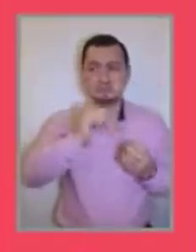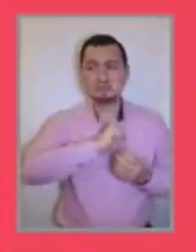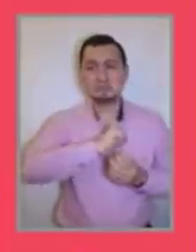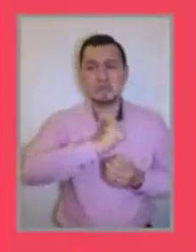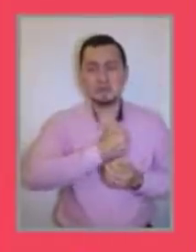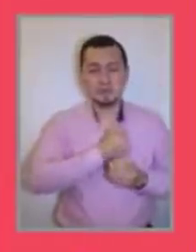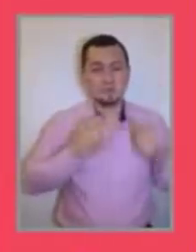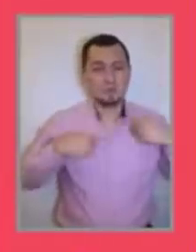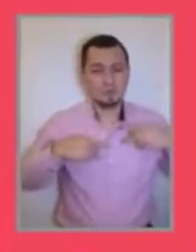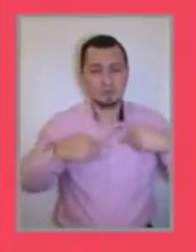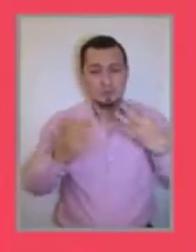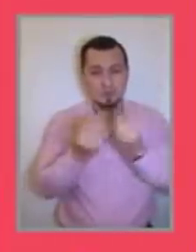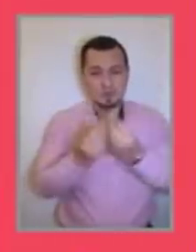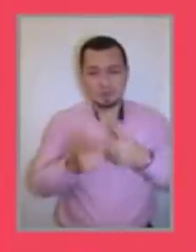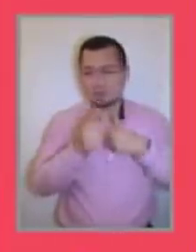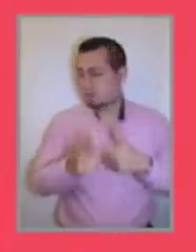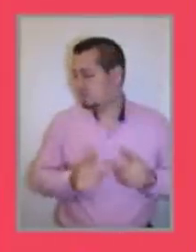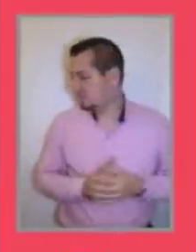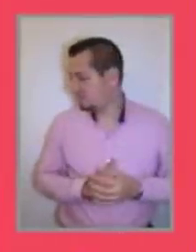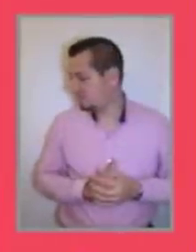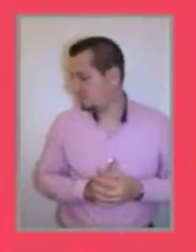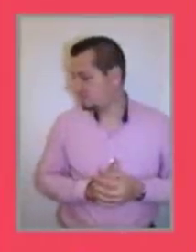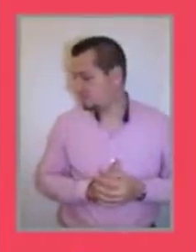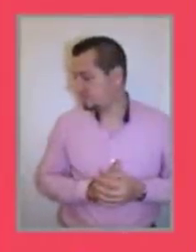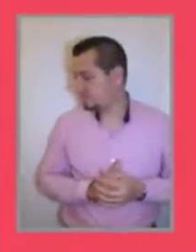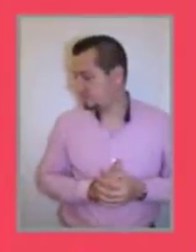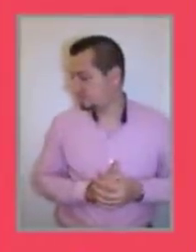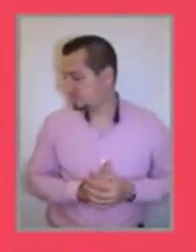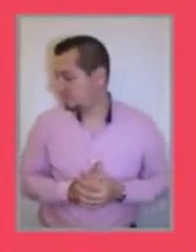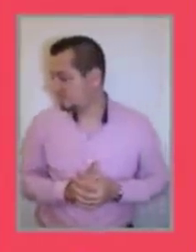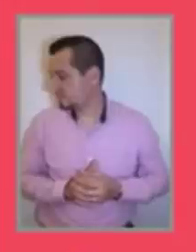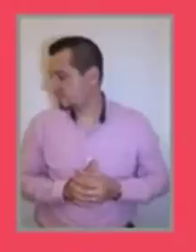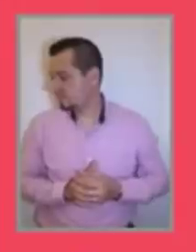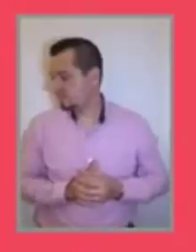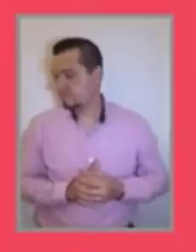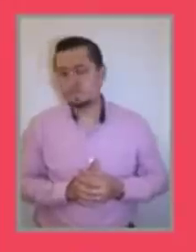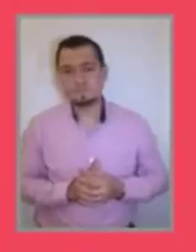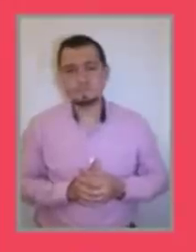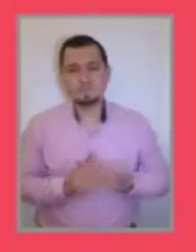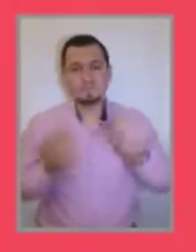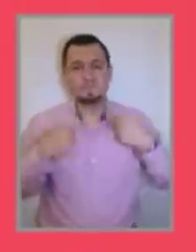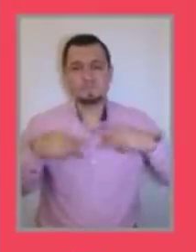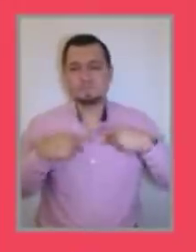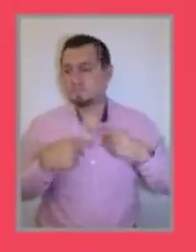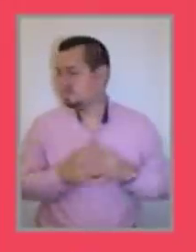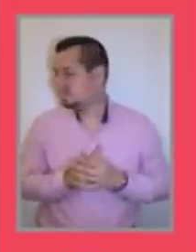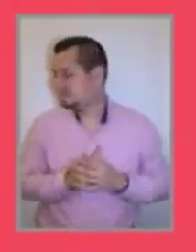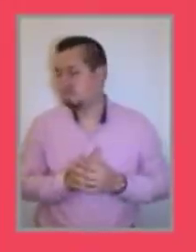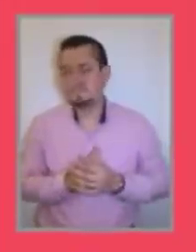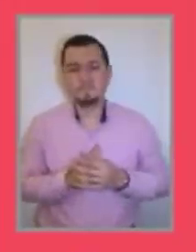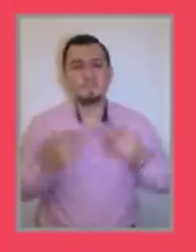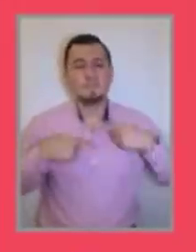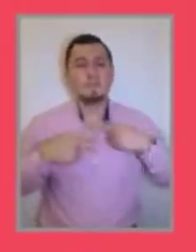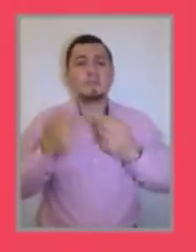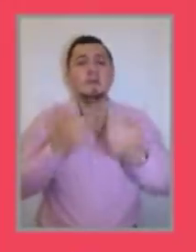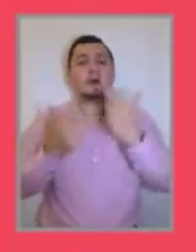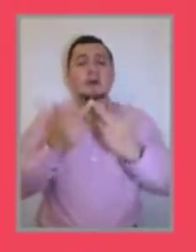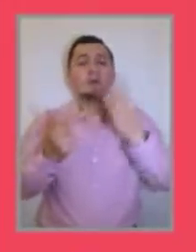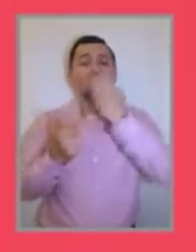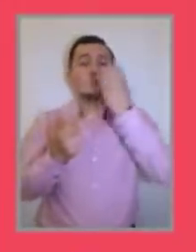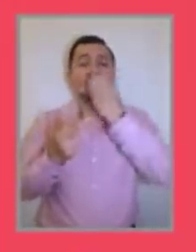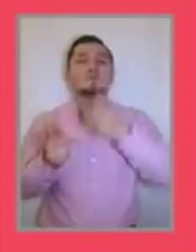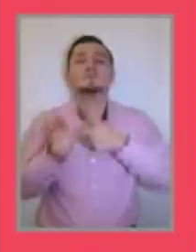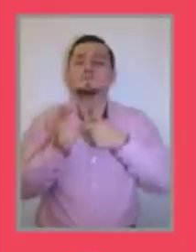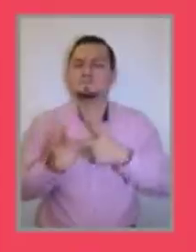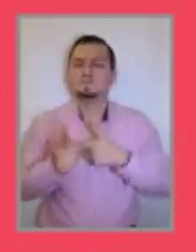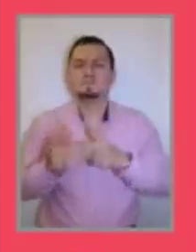maestros nos va a permitir identificar con toda puntualidad quién tiene un riesgo al regresar a clases y vamos a cuidarlos y